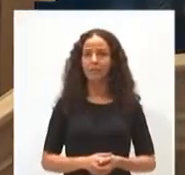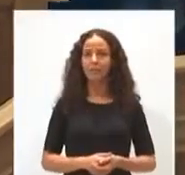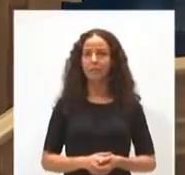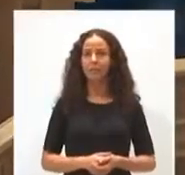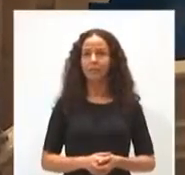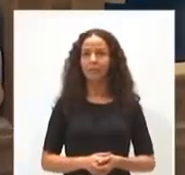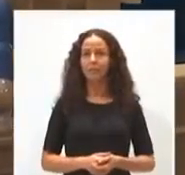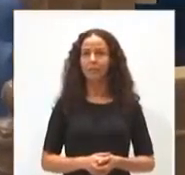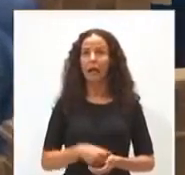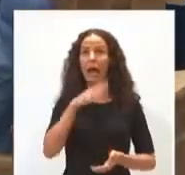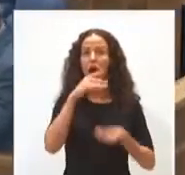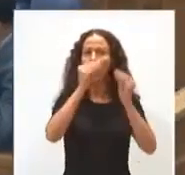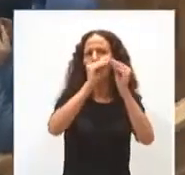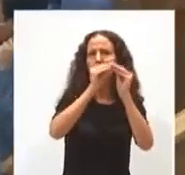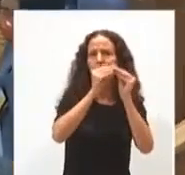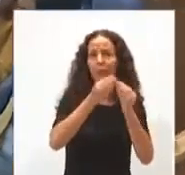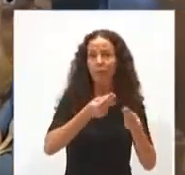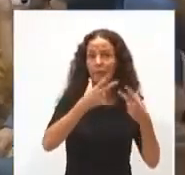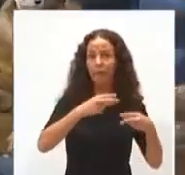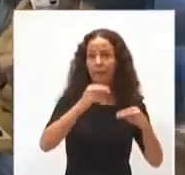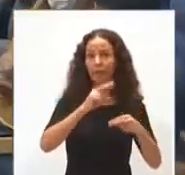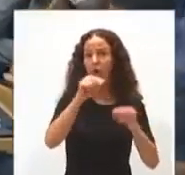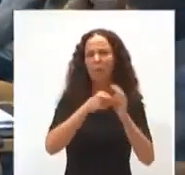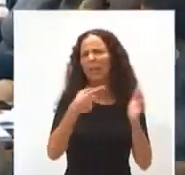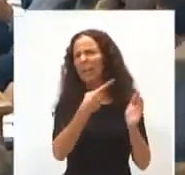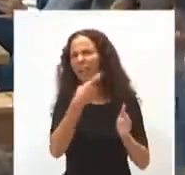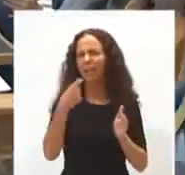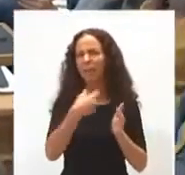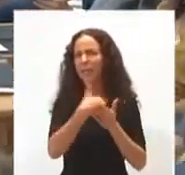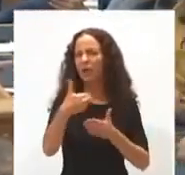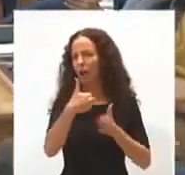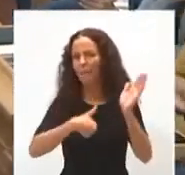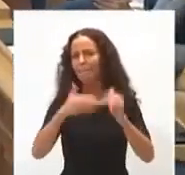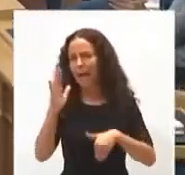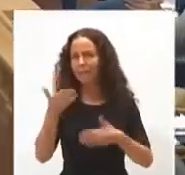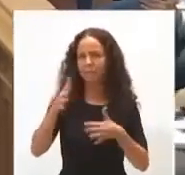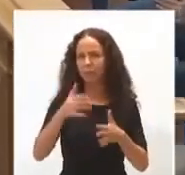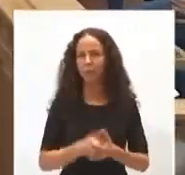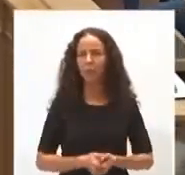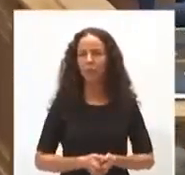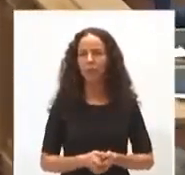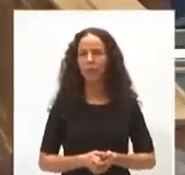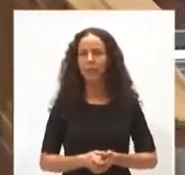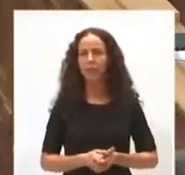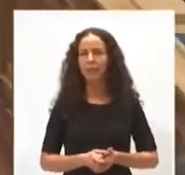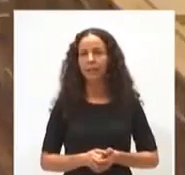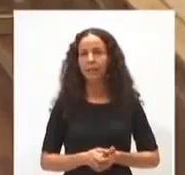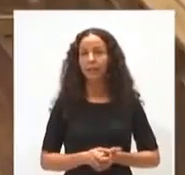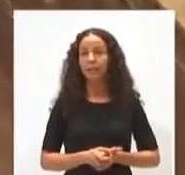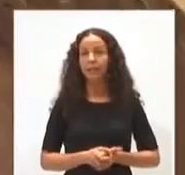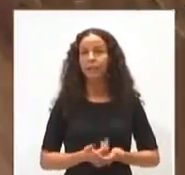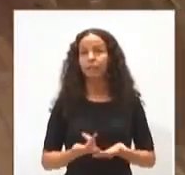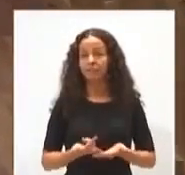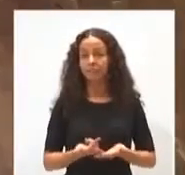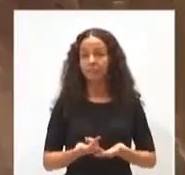está cerrándose en sus últimos detalles sobrepasar a los 2.100 millones entiendo por ahí crece menos respecto del año pasado que